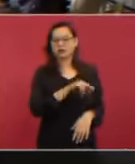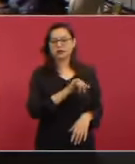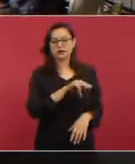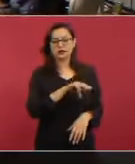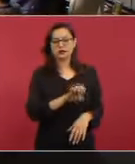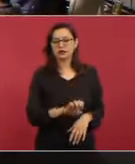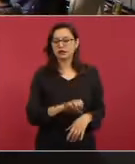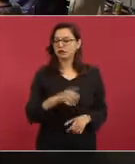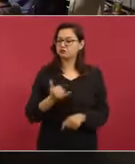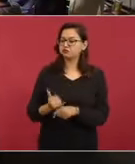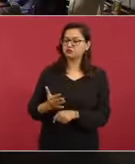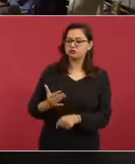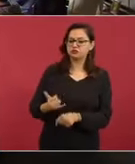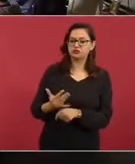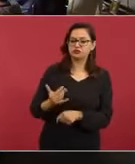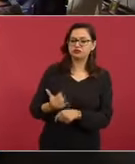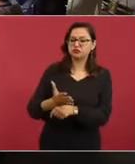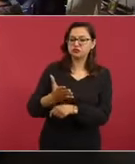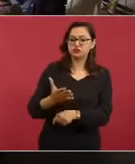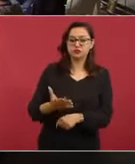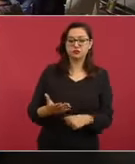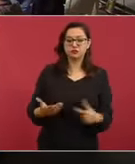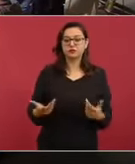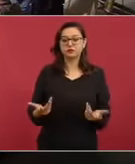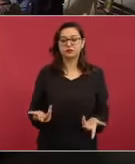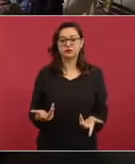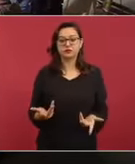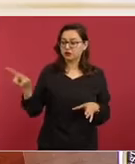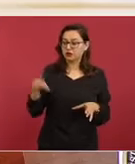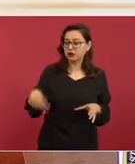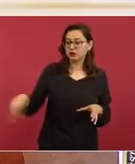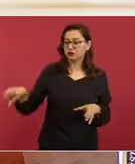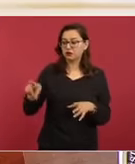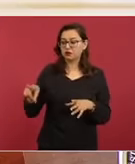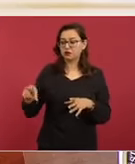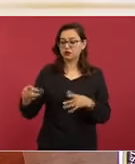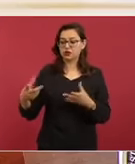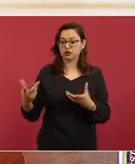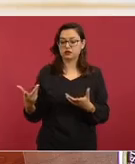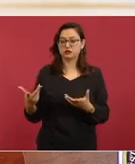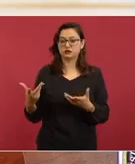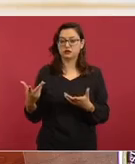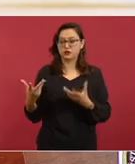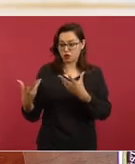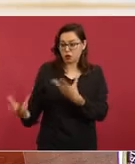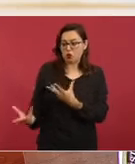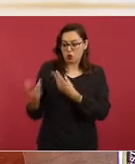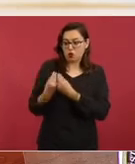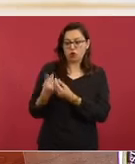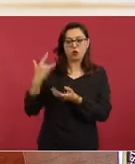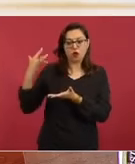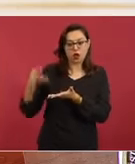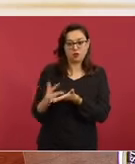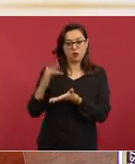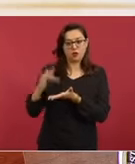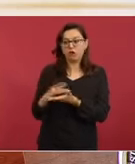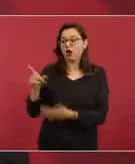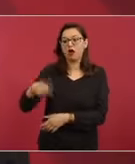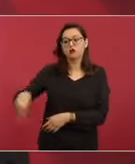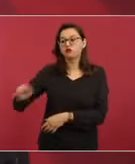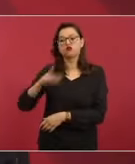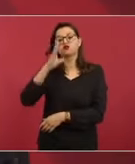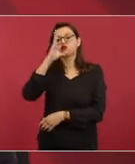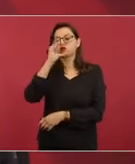El presidente Andrés Manuel López Obrador acusó al Instituto Nacional Electoral por no actuar debidamente ante el llamado